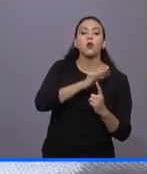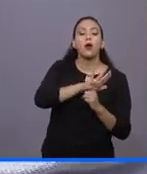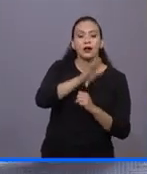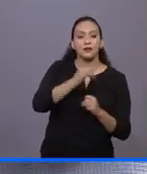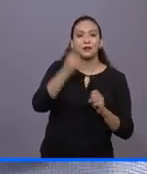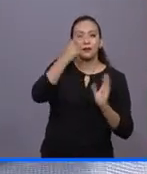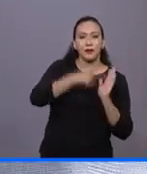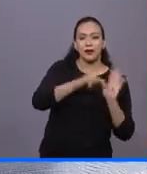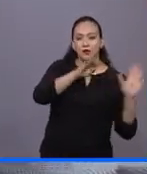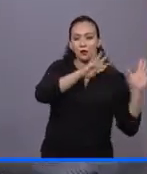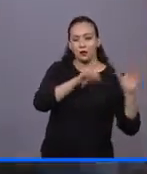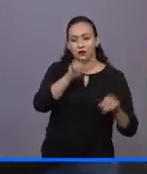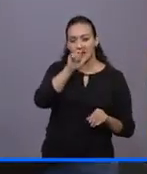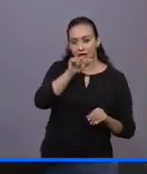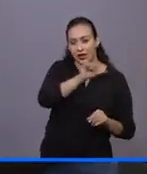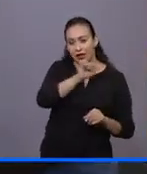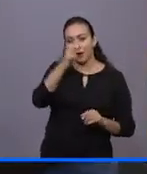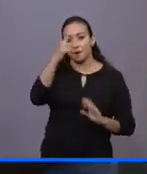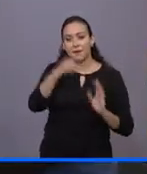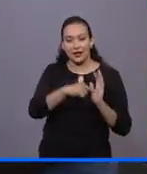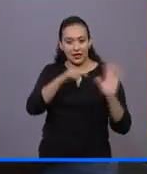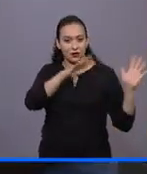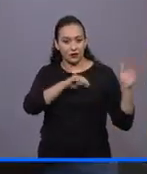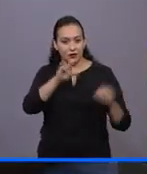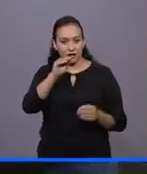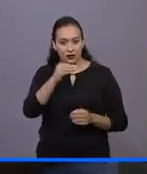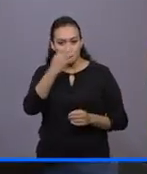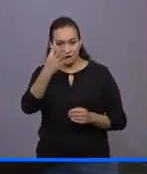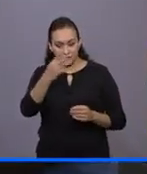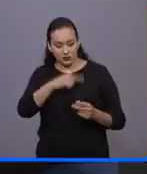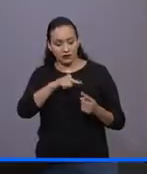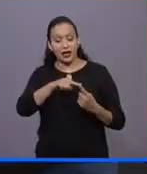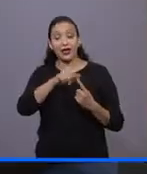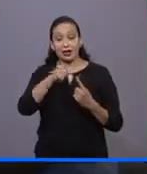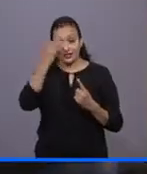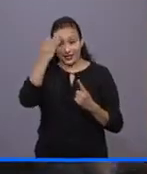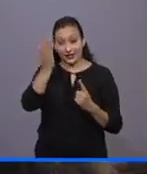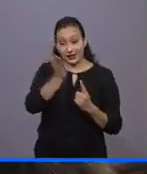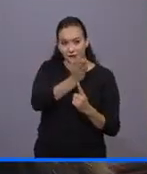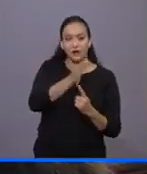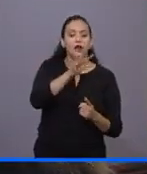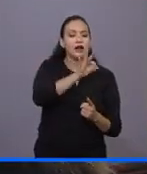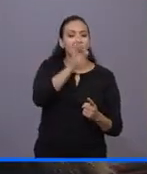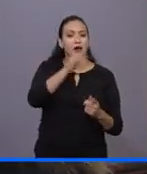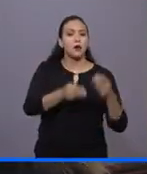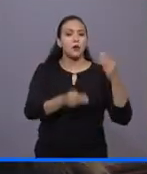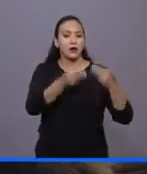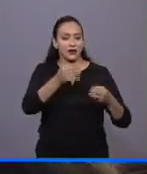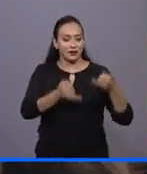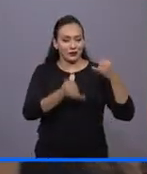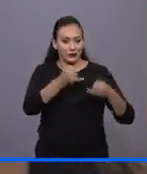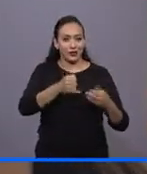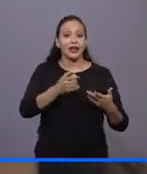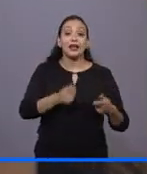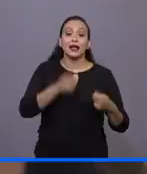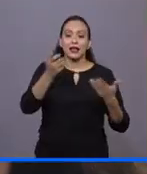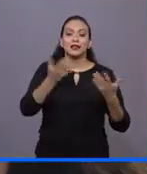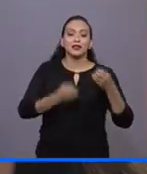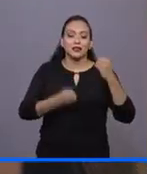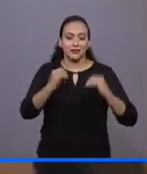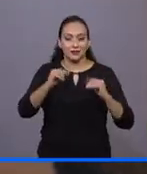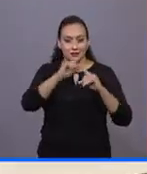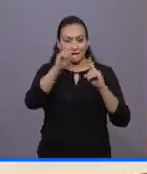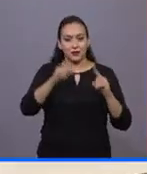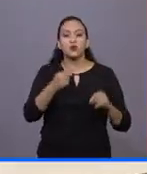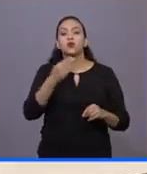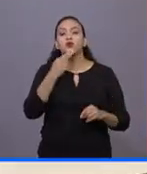de 1917 a 1994, la designación de jueces y magistrados la realizaba la Suprema Corte a través